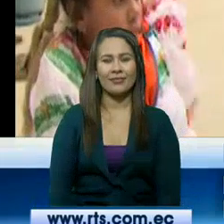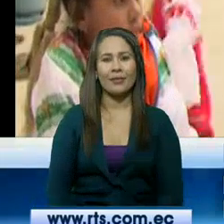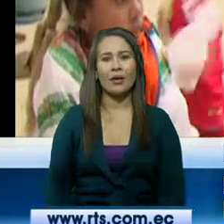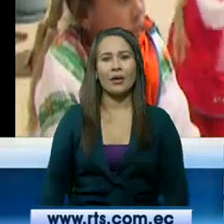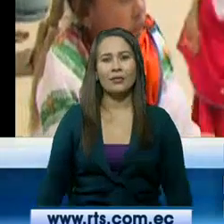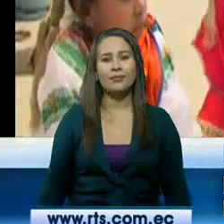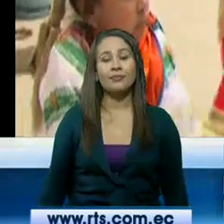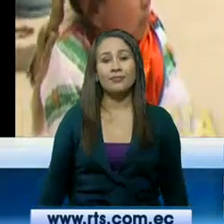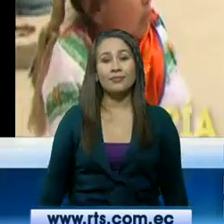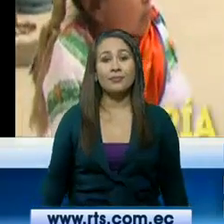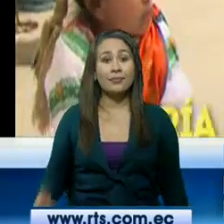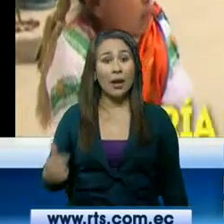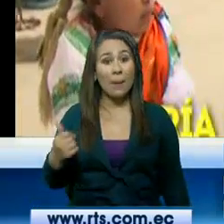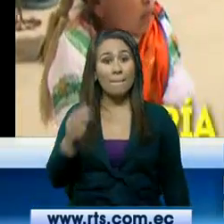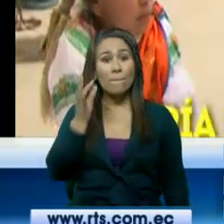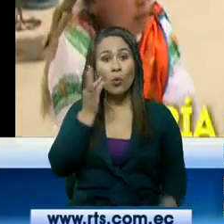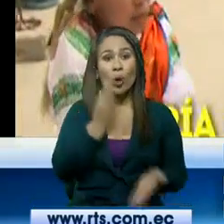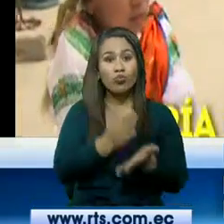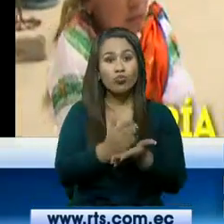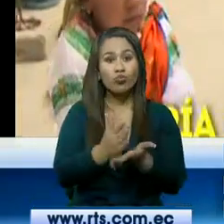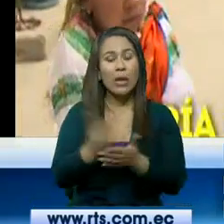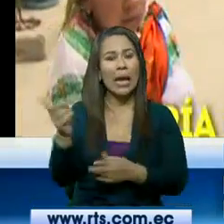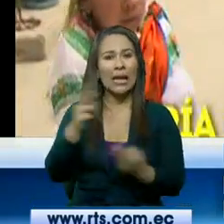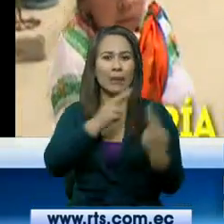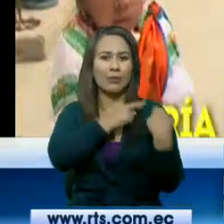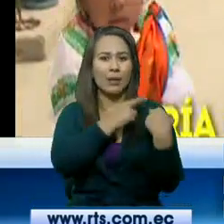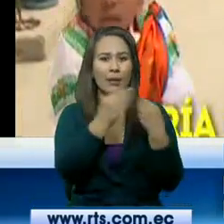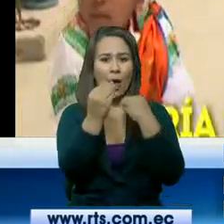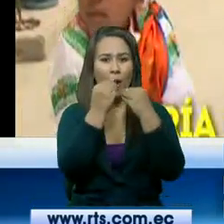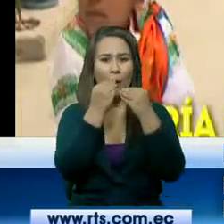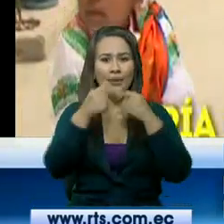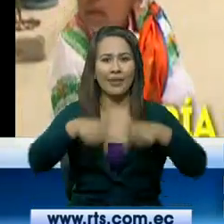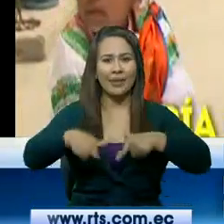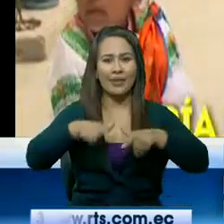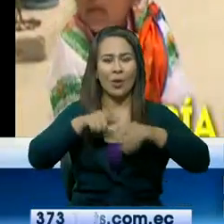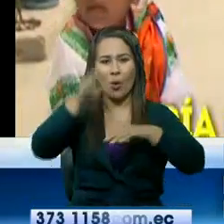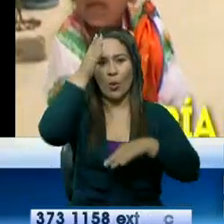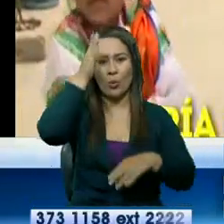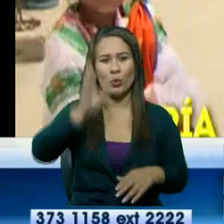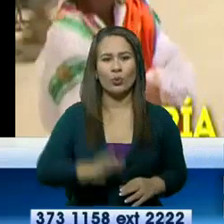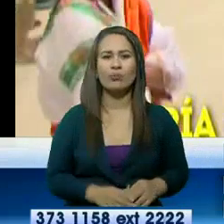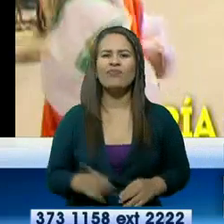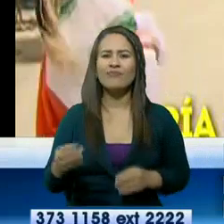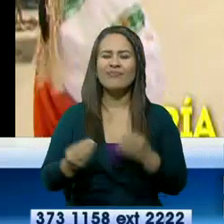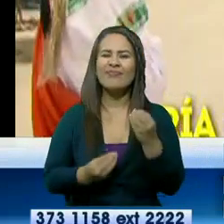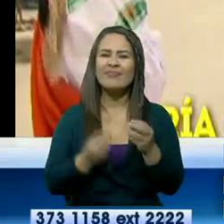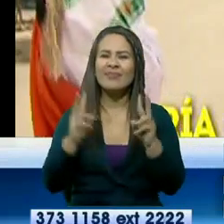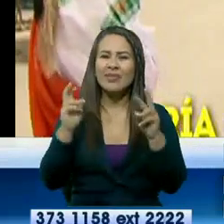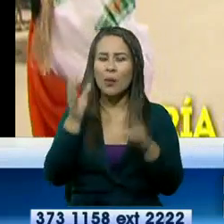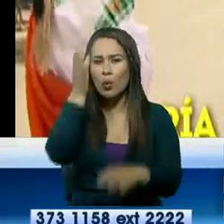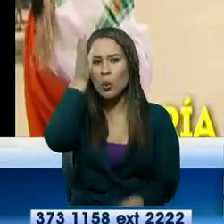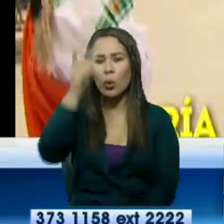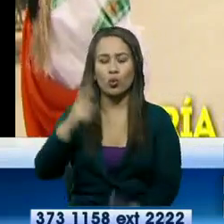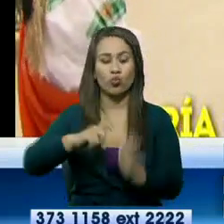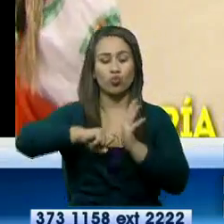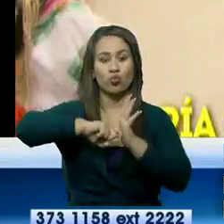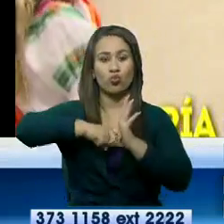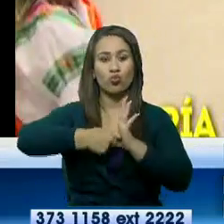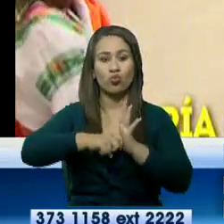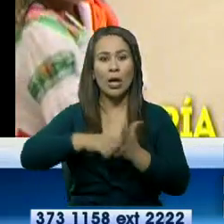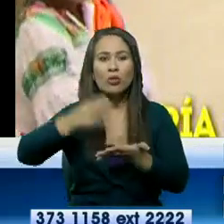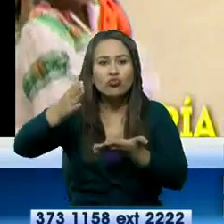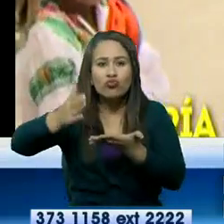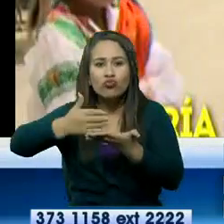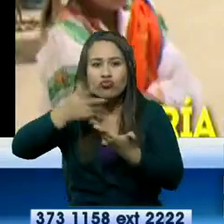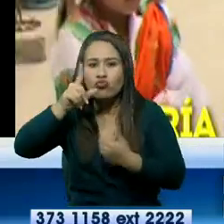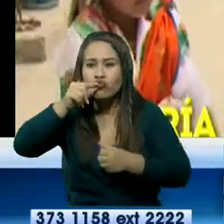Caixa, ¿nos ha preparado unos platos típicos de ustedes, de encargada de la gastronomía en este centro cultural? ¿Qué nos ha preparado, doña Carmen? Les hemos preparado un cuisito, caldito de gallina, ají